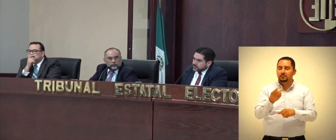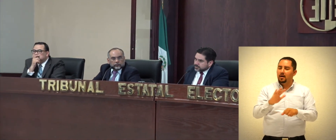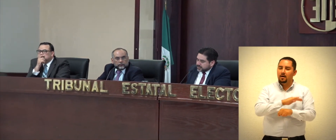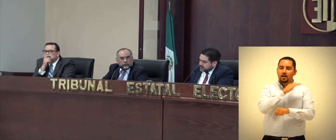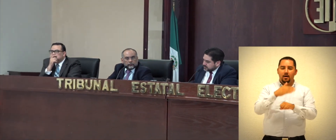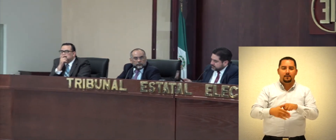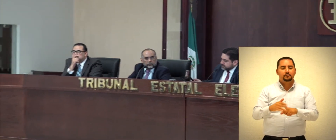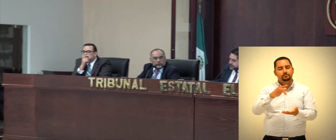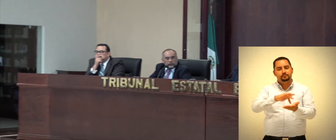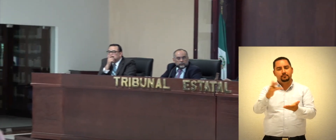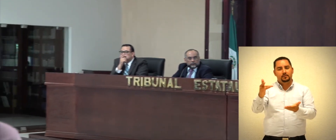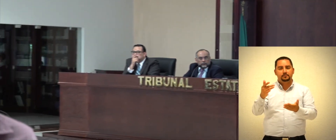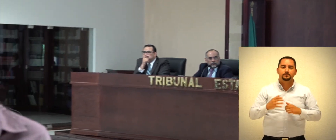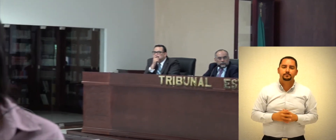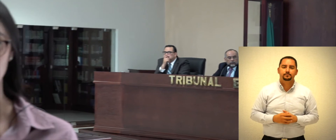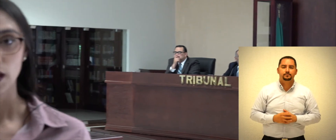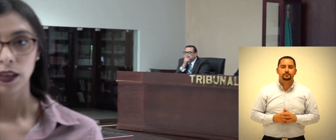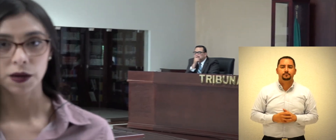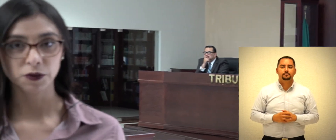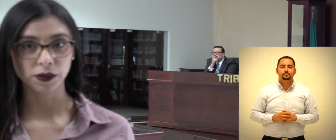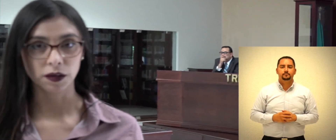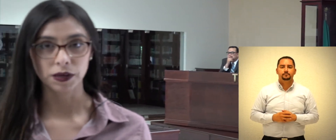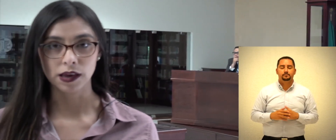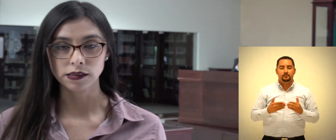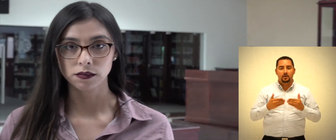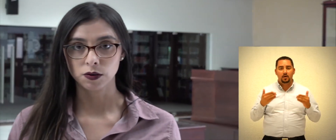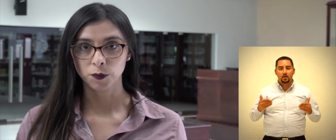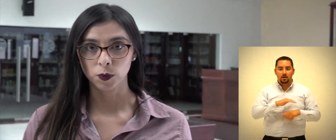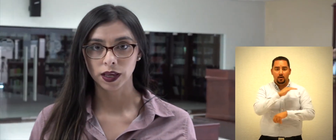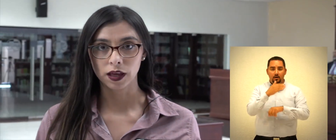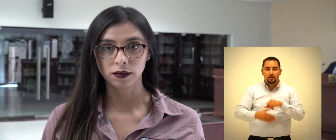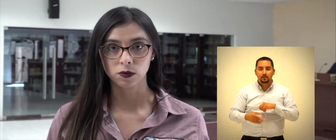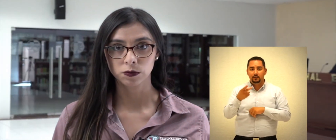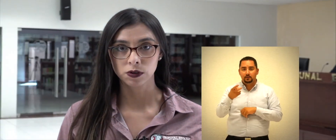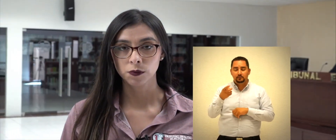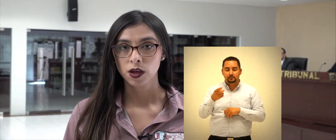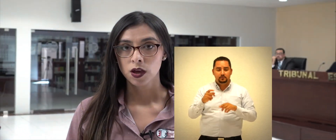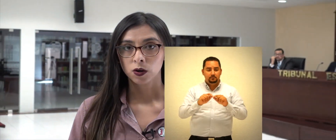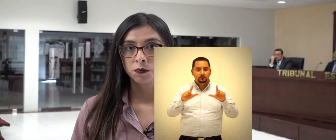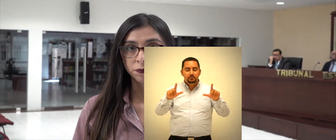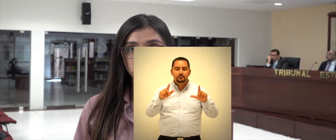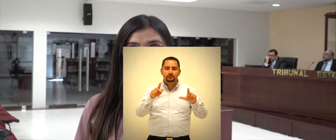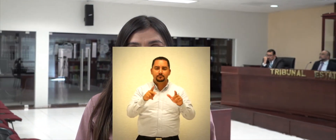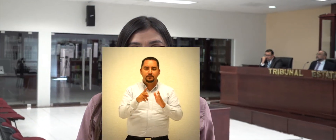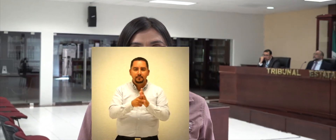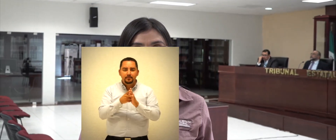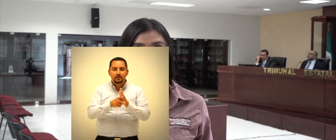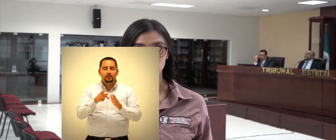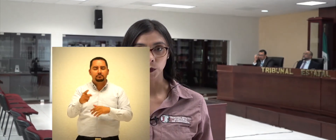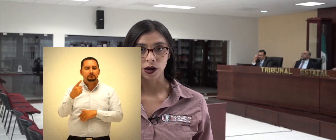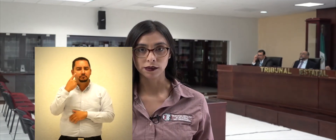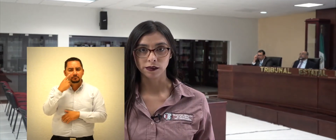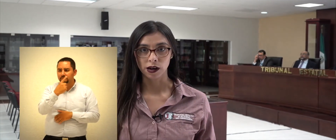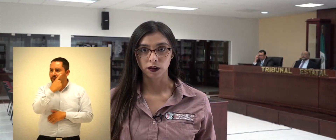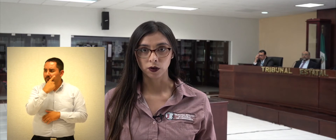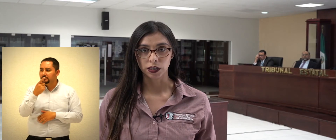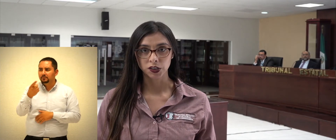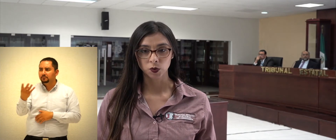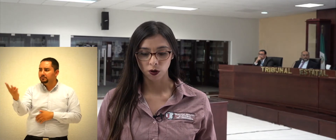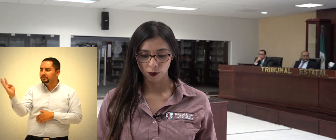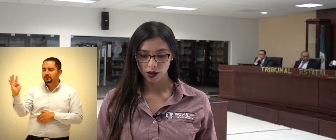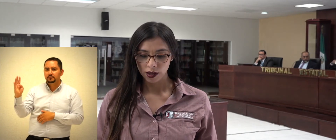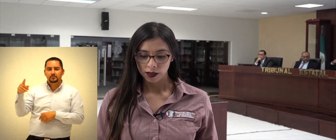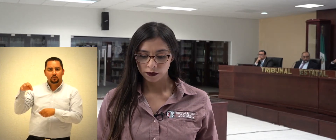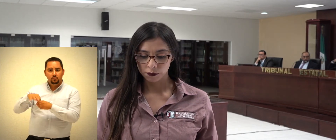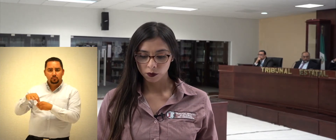concluida. Muchas gracias. Nada más por terminar esta sesión pública de resolución. Como observamos, el Pleno del Tribunal Estatal Electoral